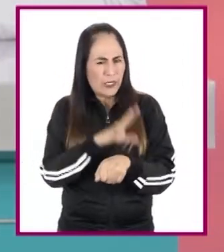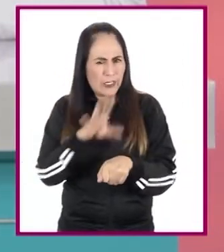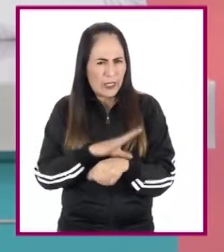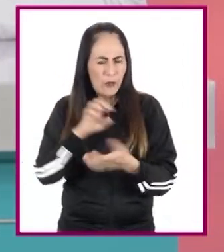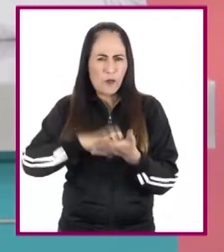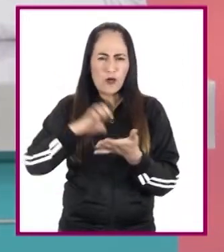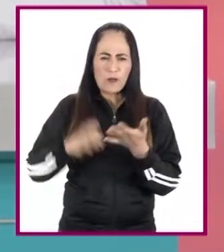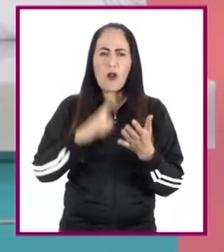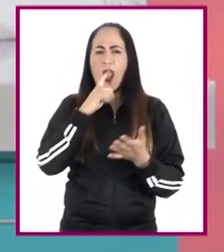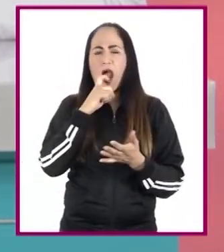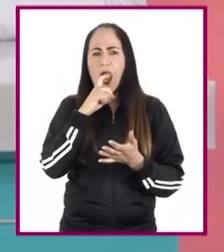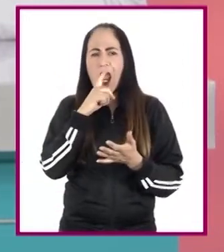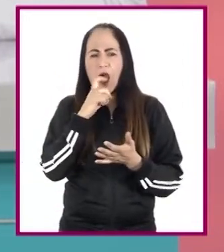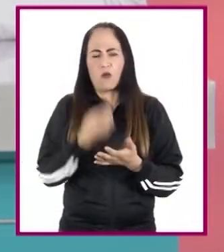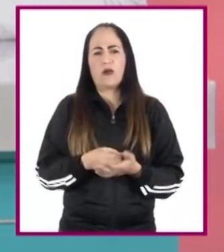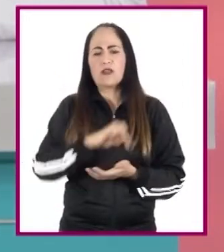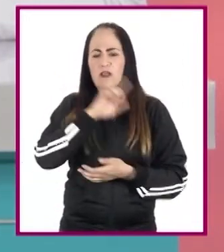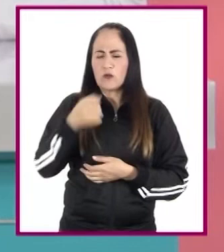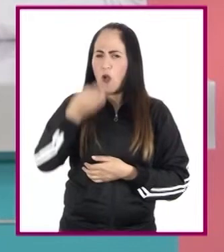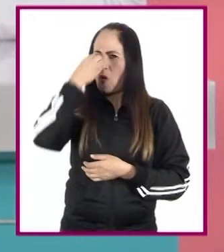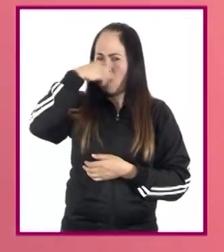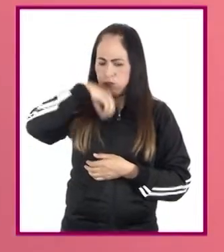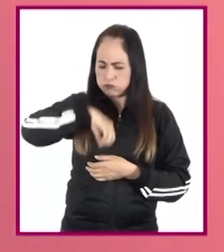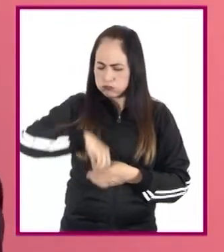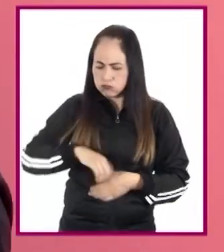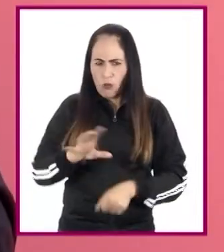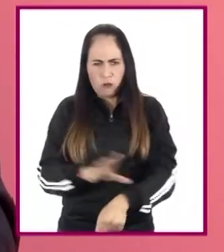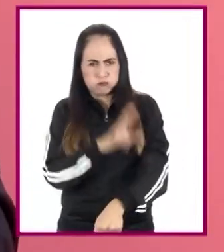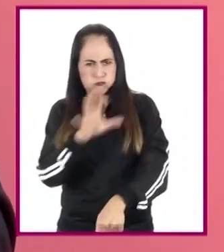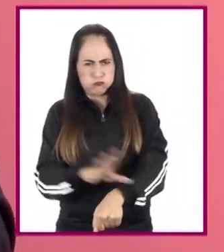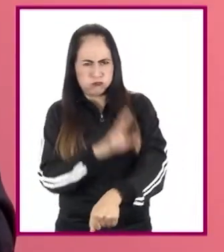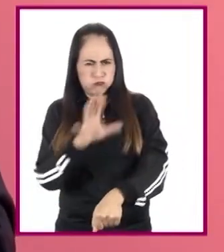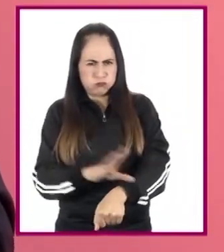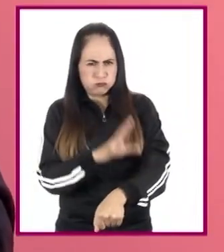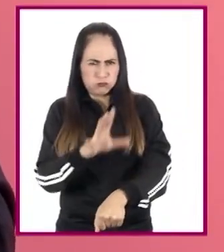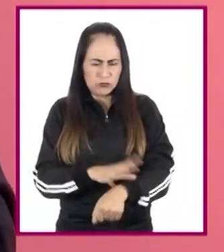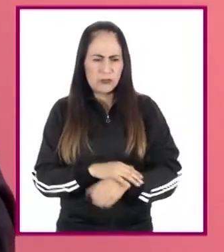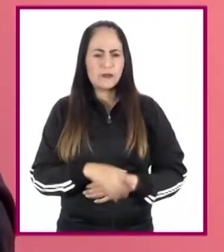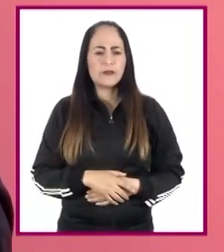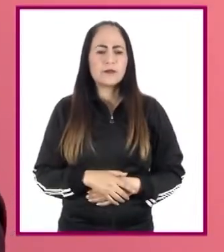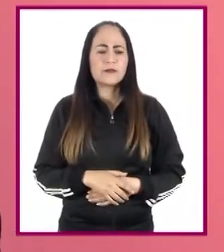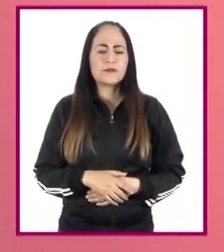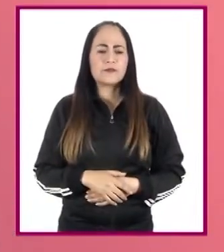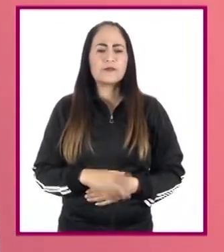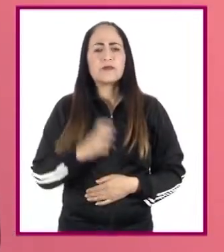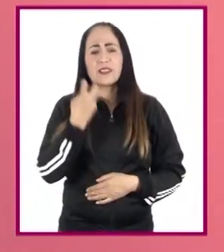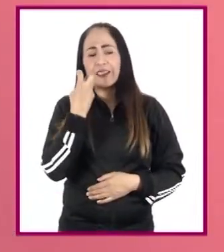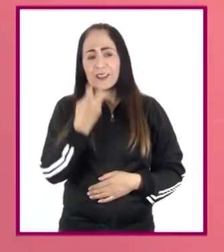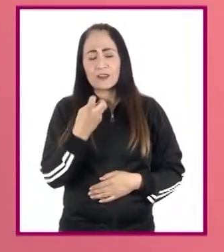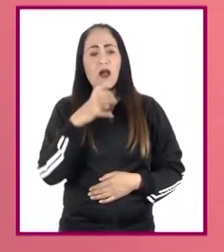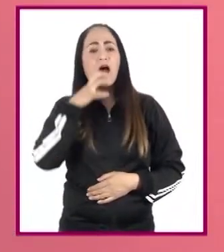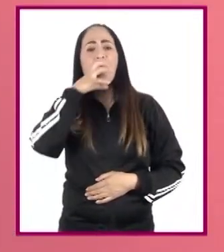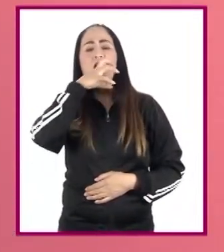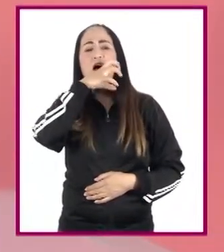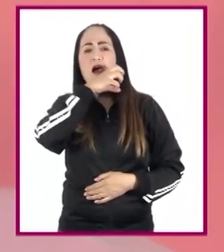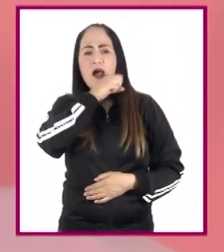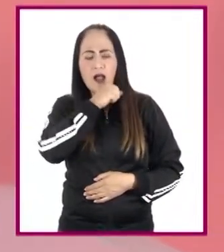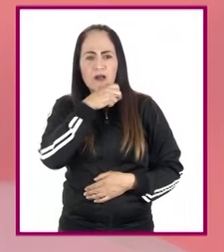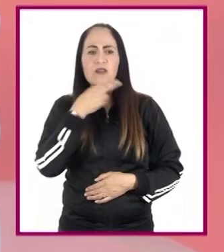agua cuando quemamos un alimento. Así suponemos que todo el calor de la combustión se usa para calentar el